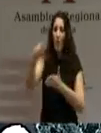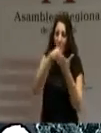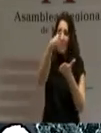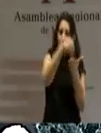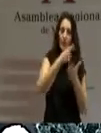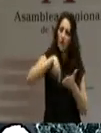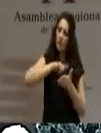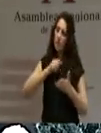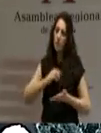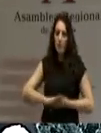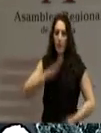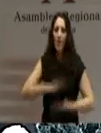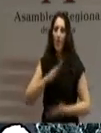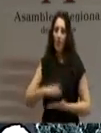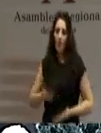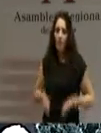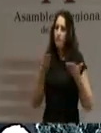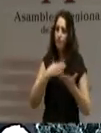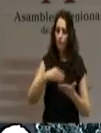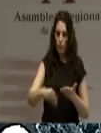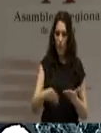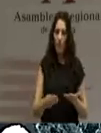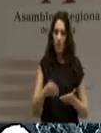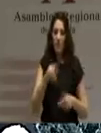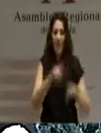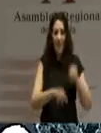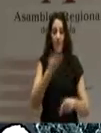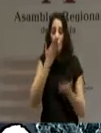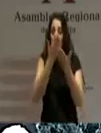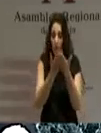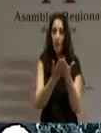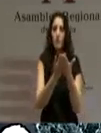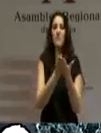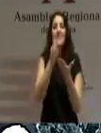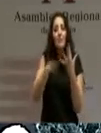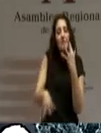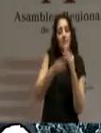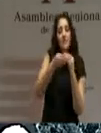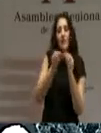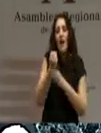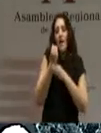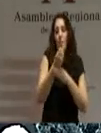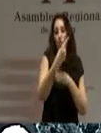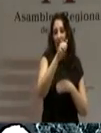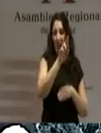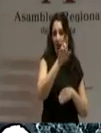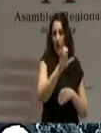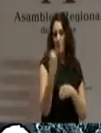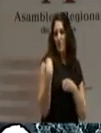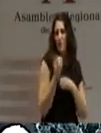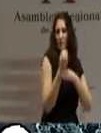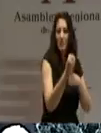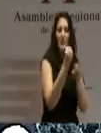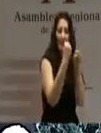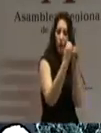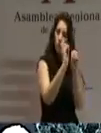circunstancias. Y que, además, con ese ruego, les pido también que apoyemos a Alberto Garre, que tiene una tarea